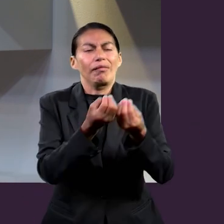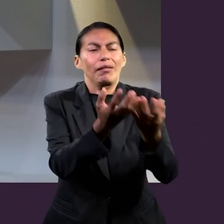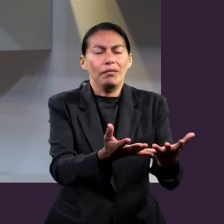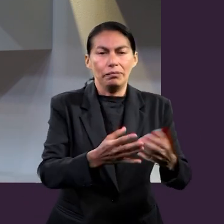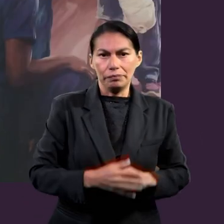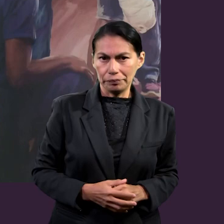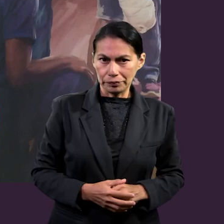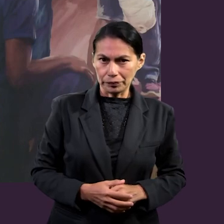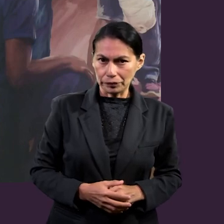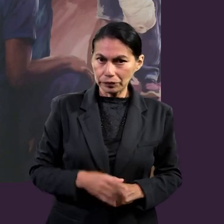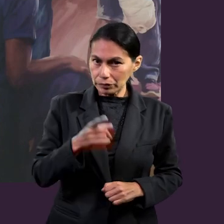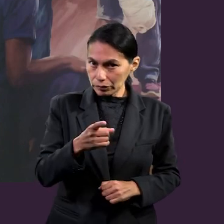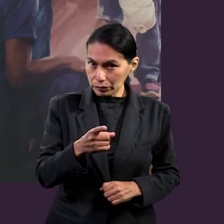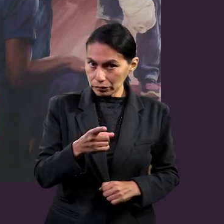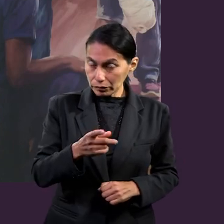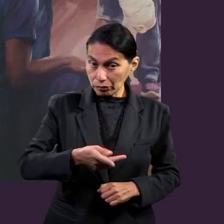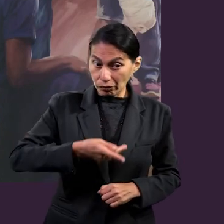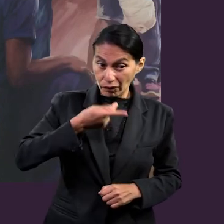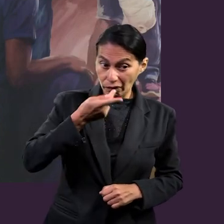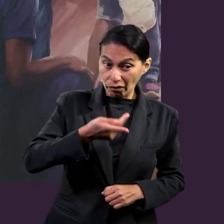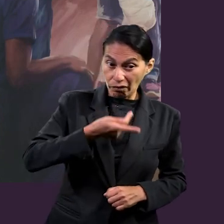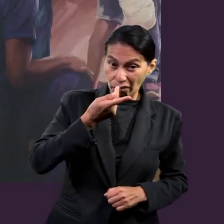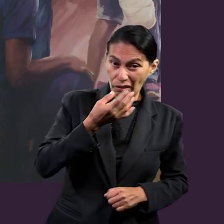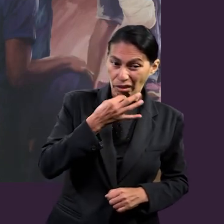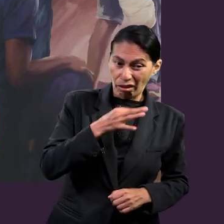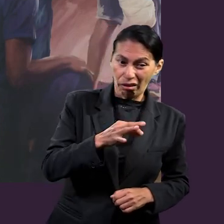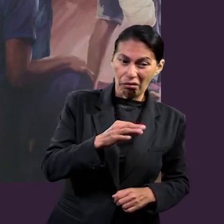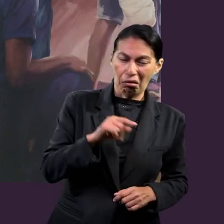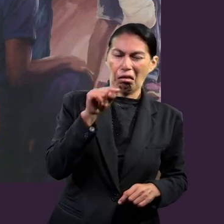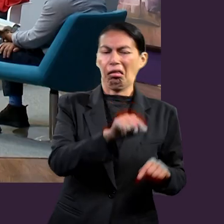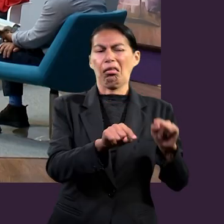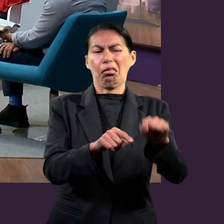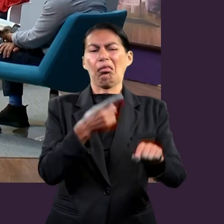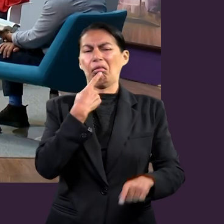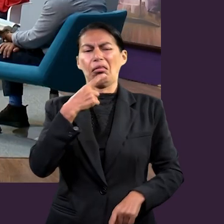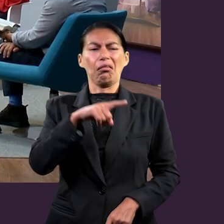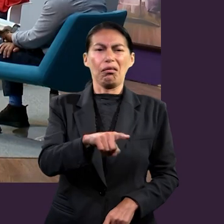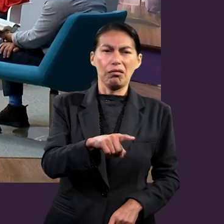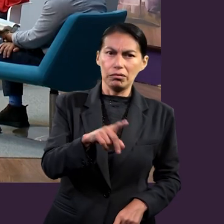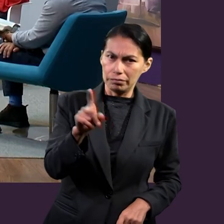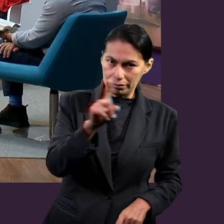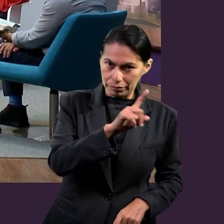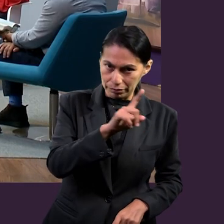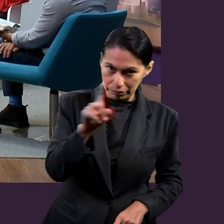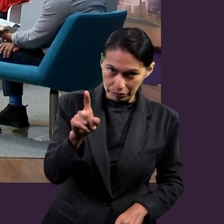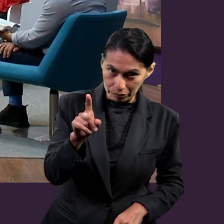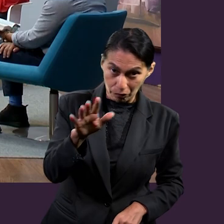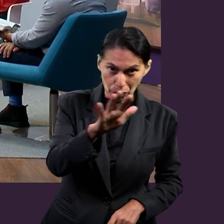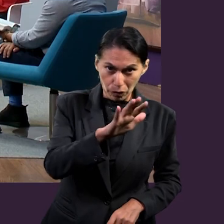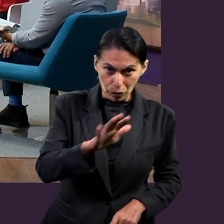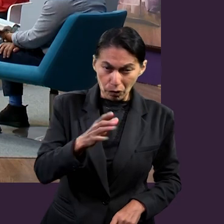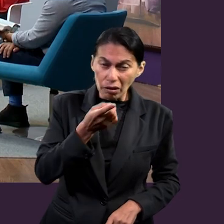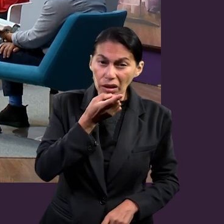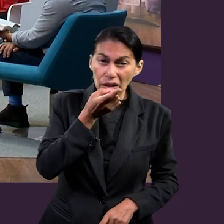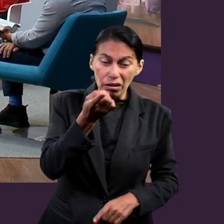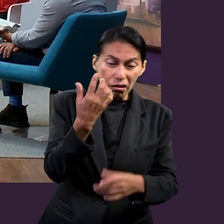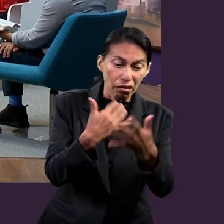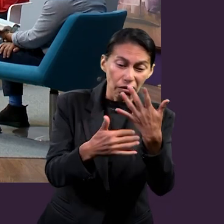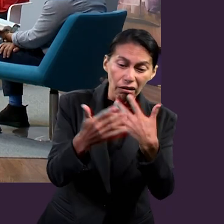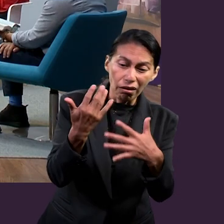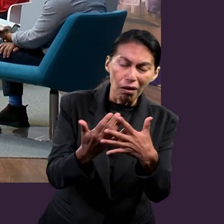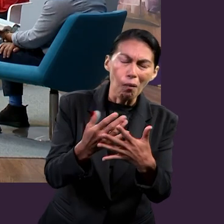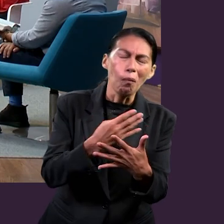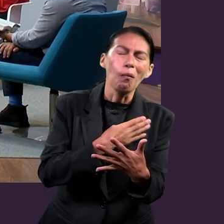No empleen un lenguaje grosero ni ofensivo. Que todo lo que digan sea